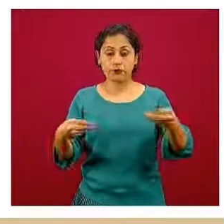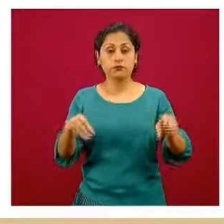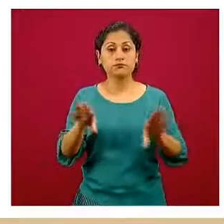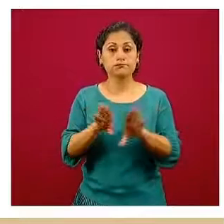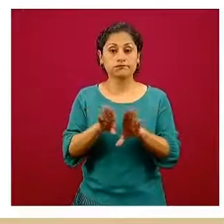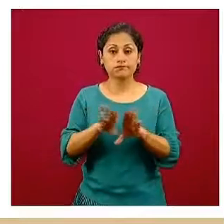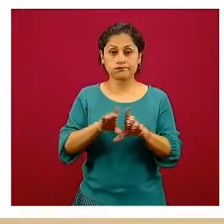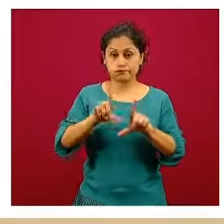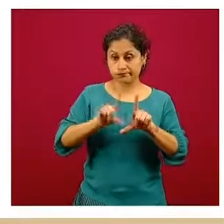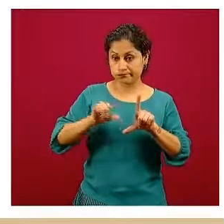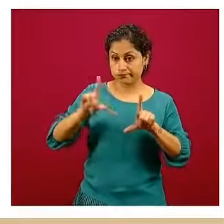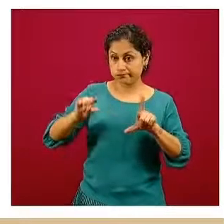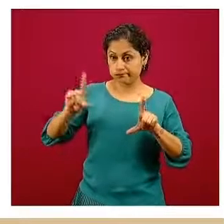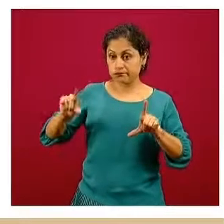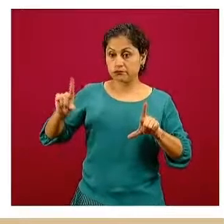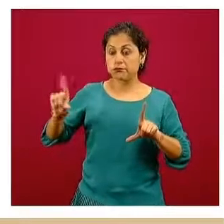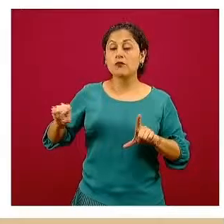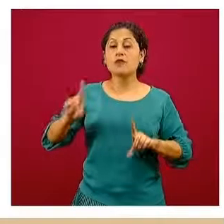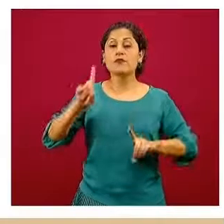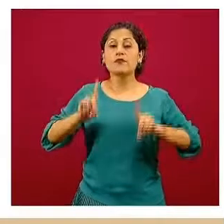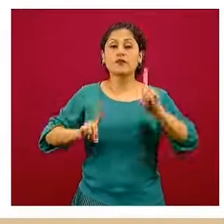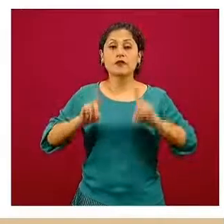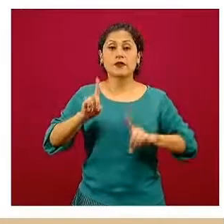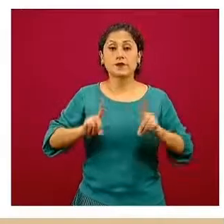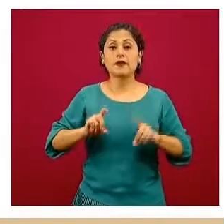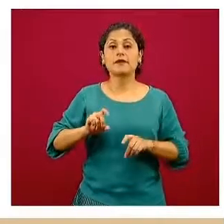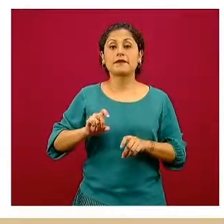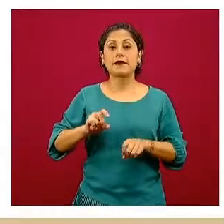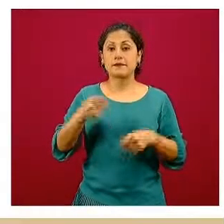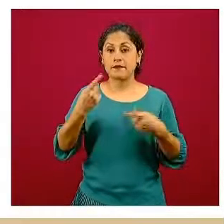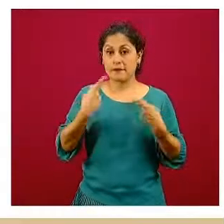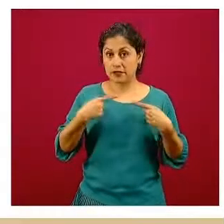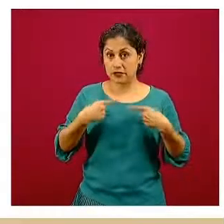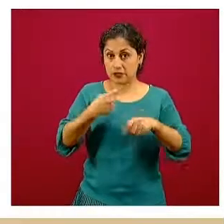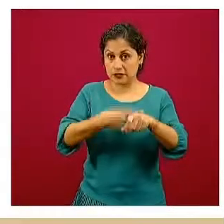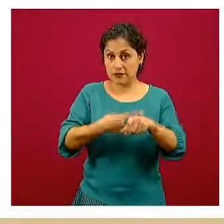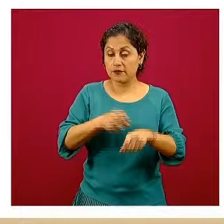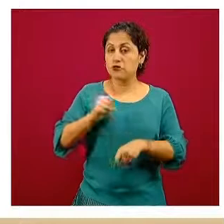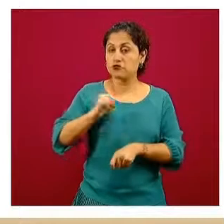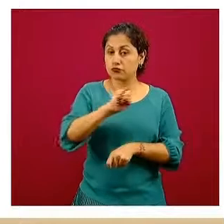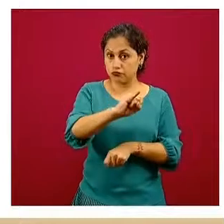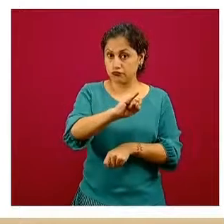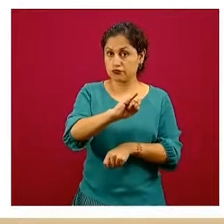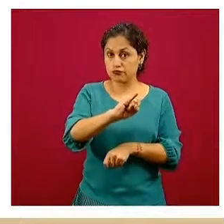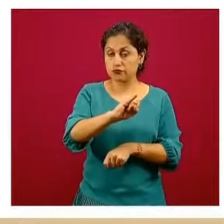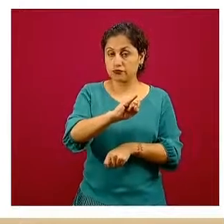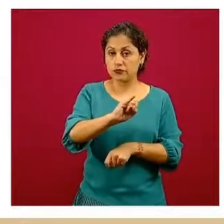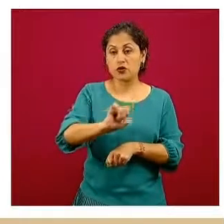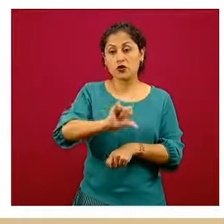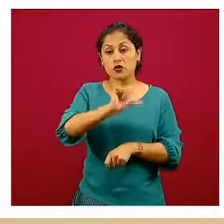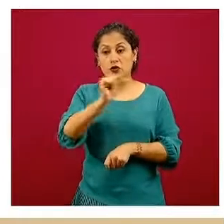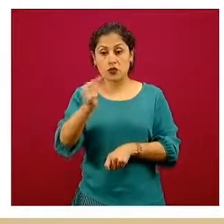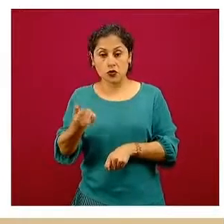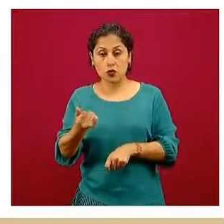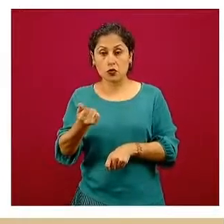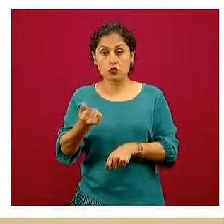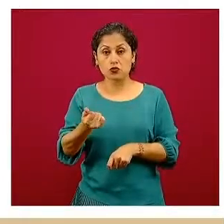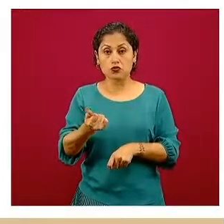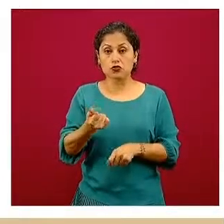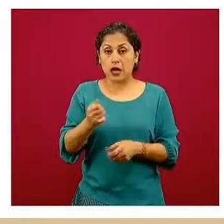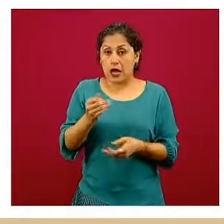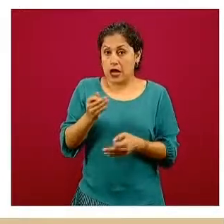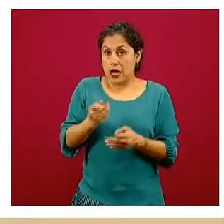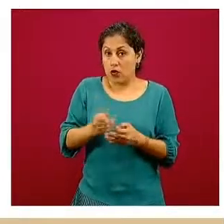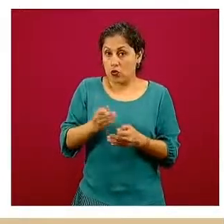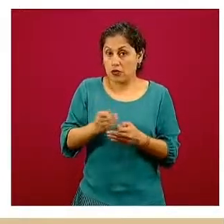representada por los casos confirmados acumulados hasta el momento y también los casos que todavía en este